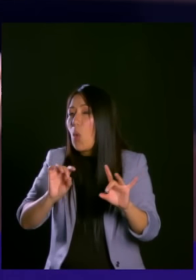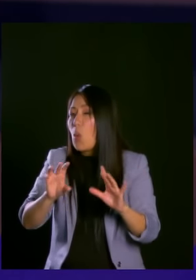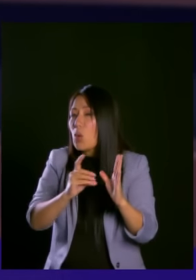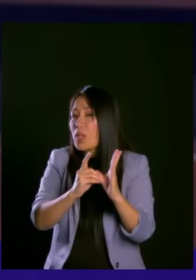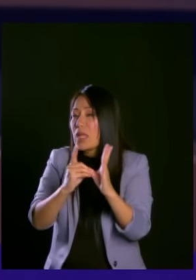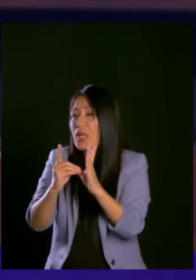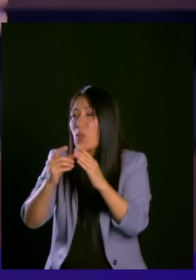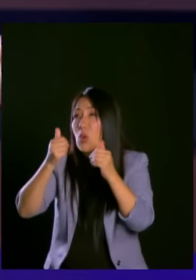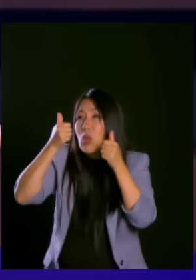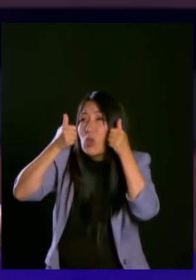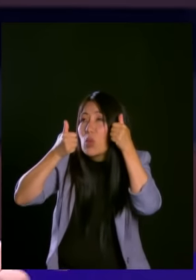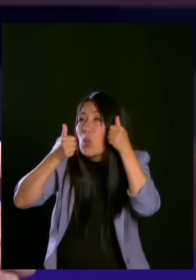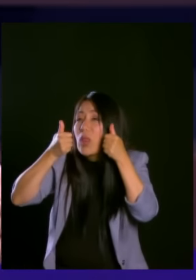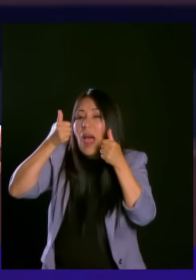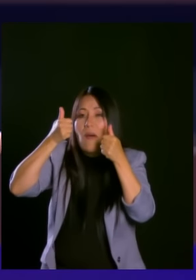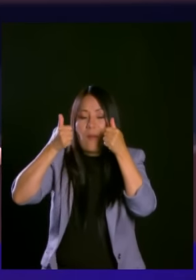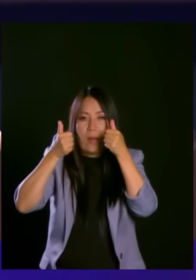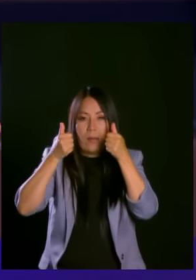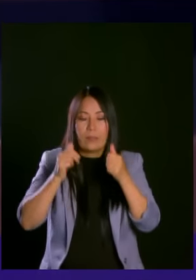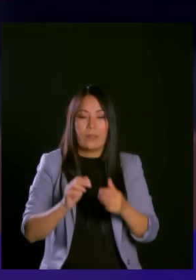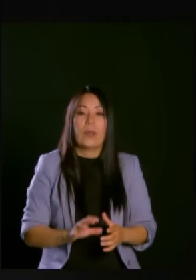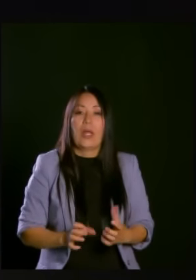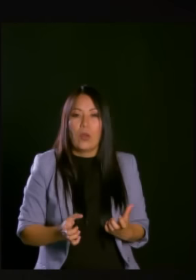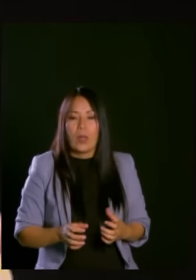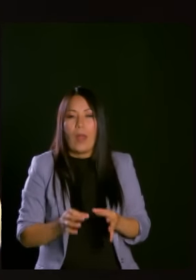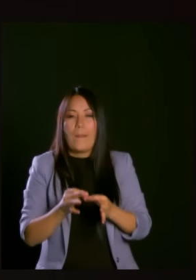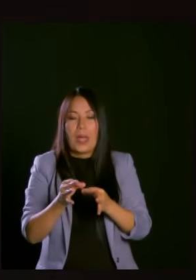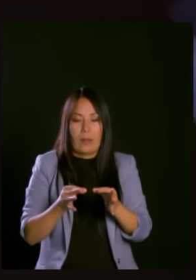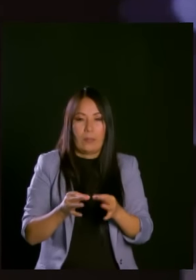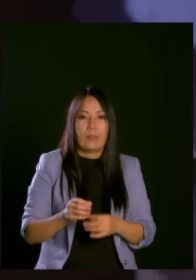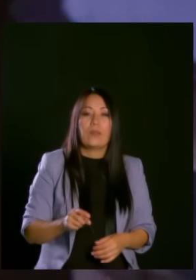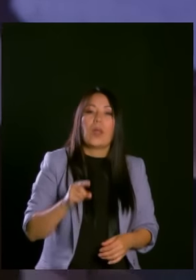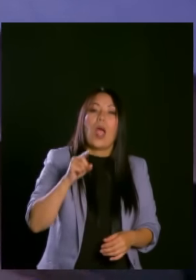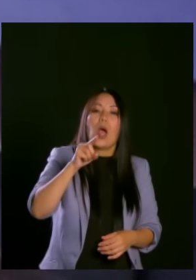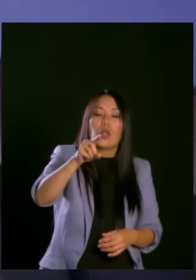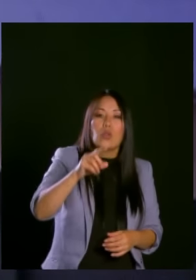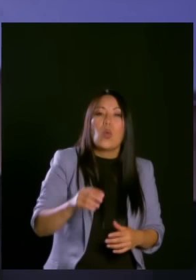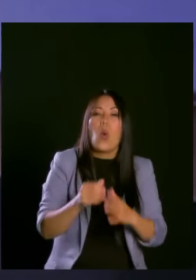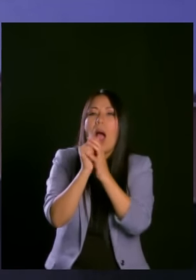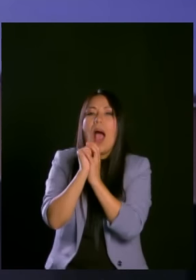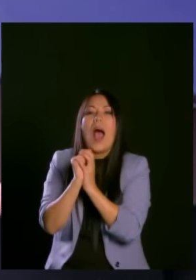Y el Espíritu me dice que te diga que solo adora el que no duda.